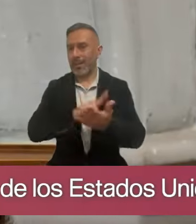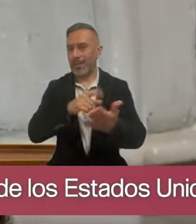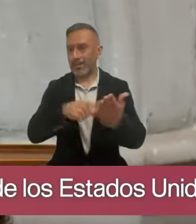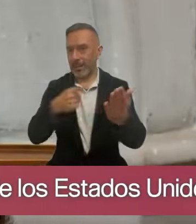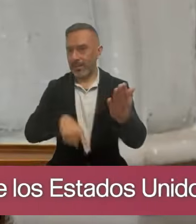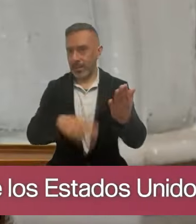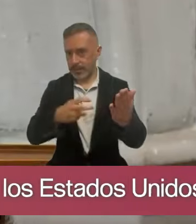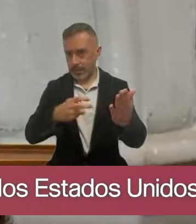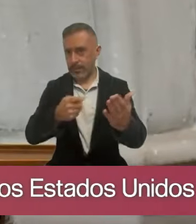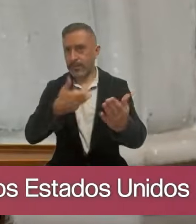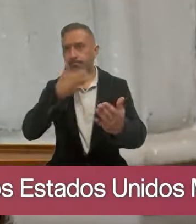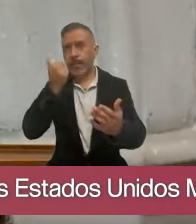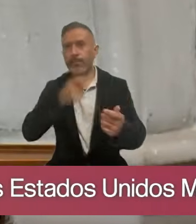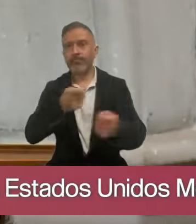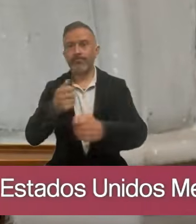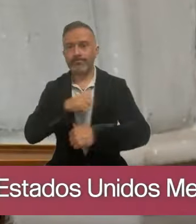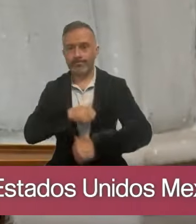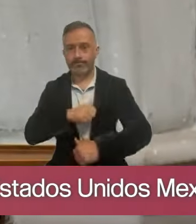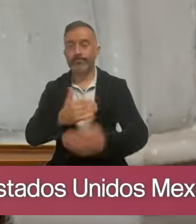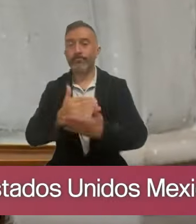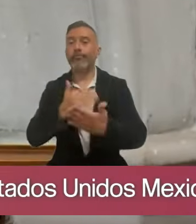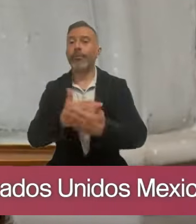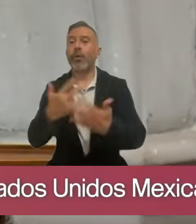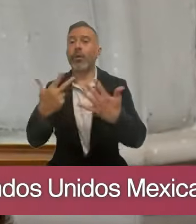Y octavo, conocer y resolver